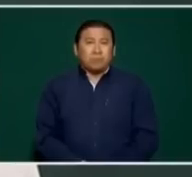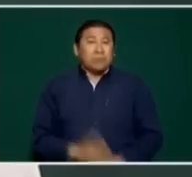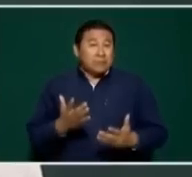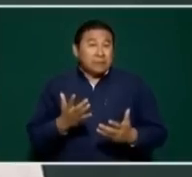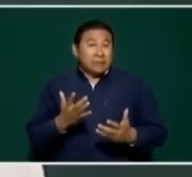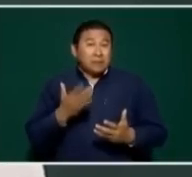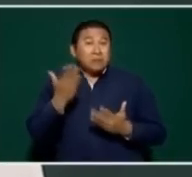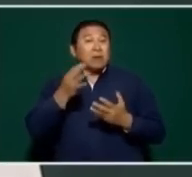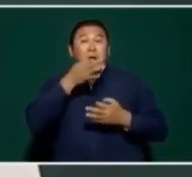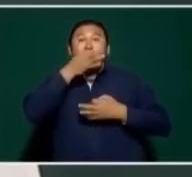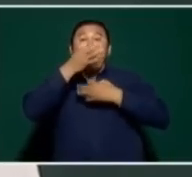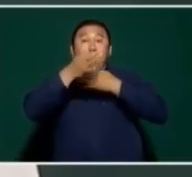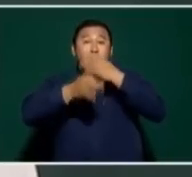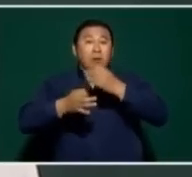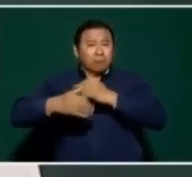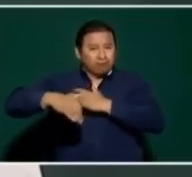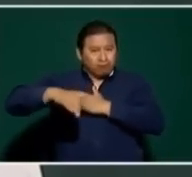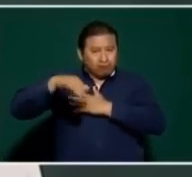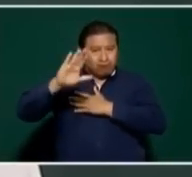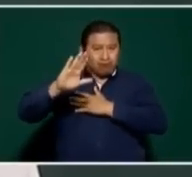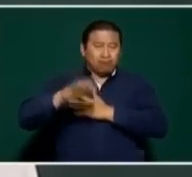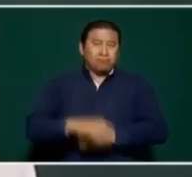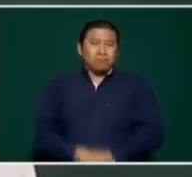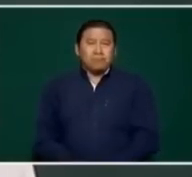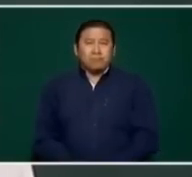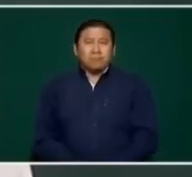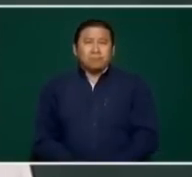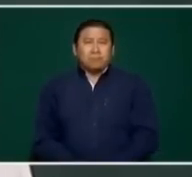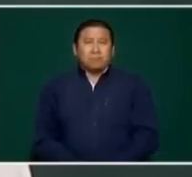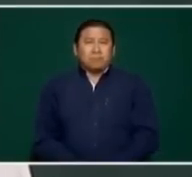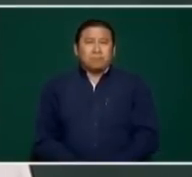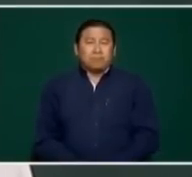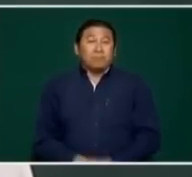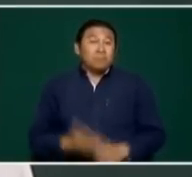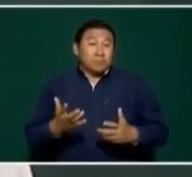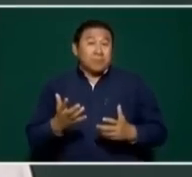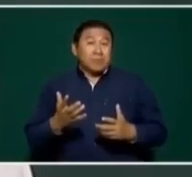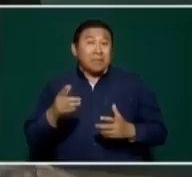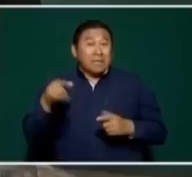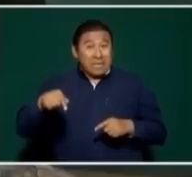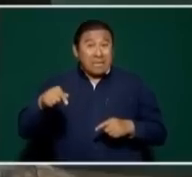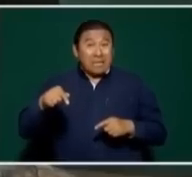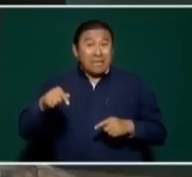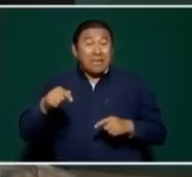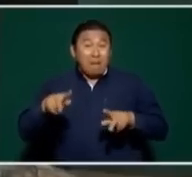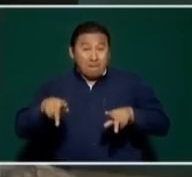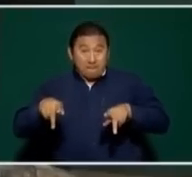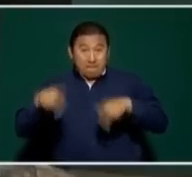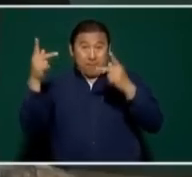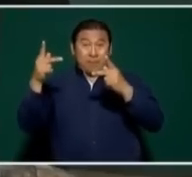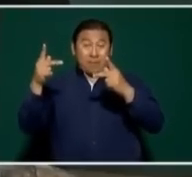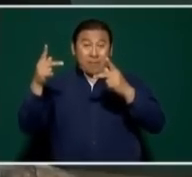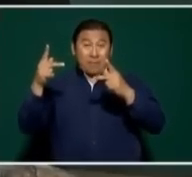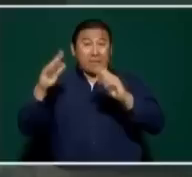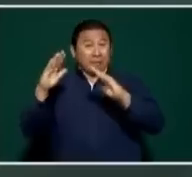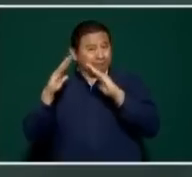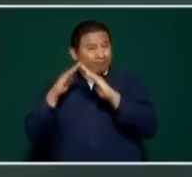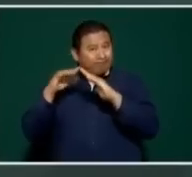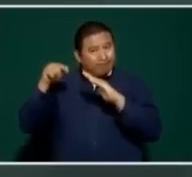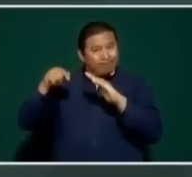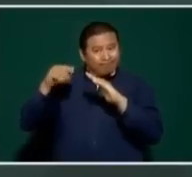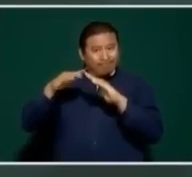dejar de manifiesto como un compromiso es que lo que se obtenga por la venta de esa